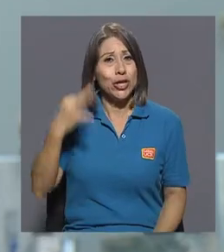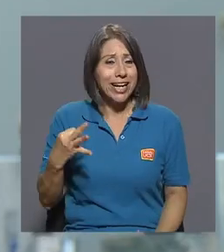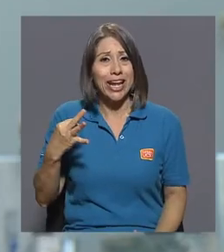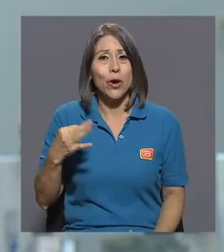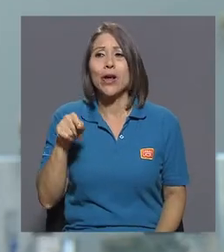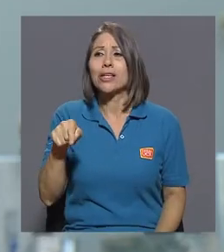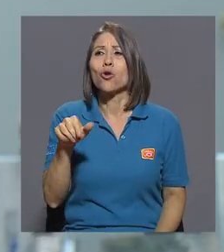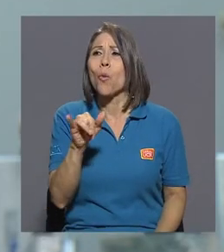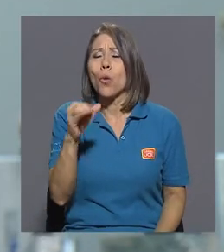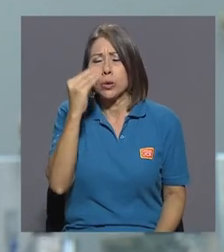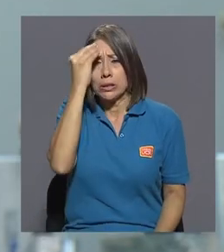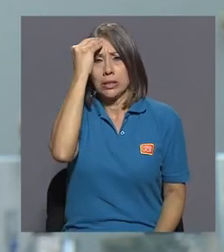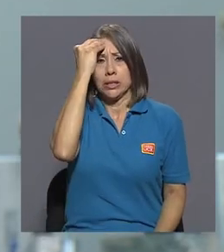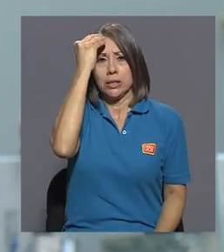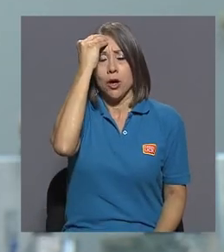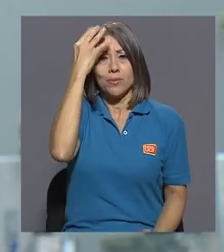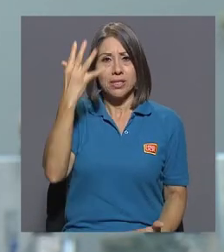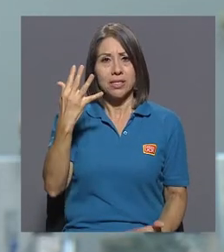obsesión. Entonces,